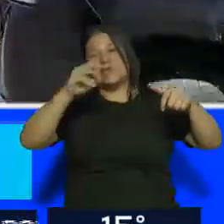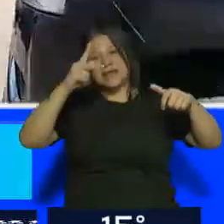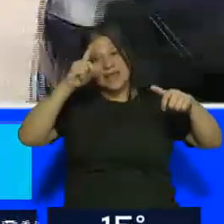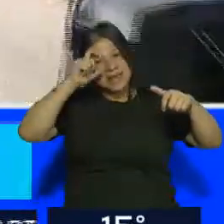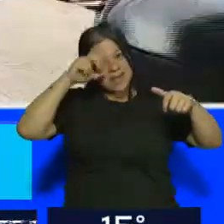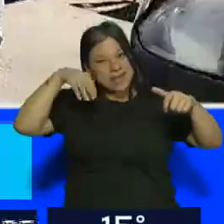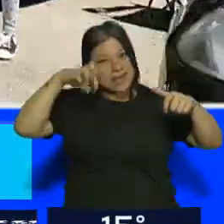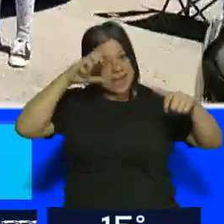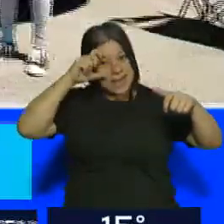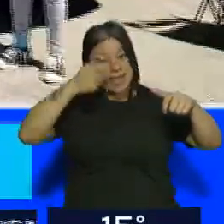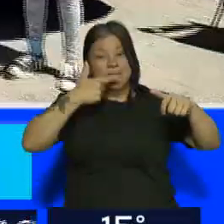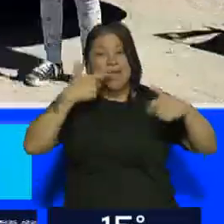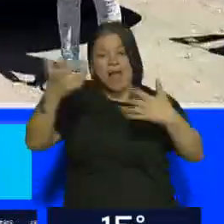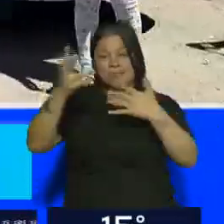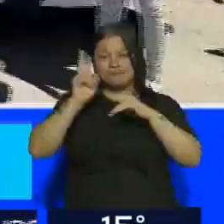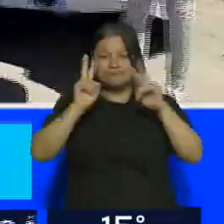los hinchas allí,